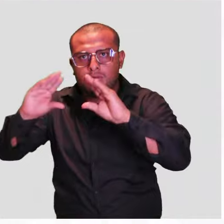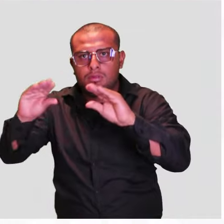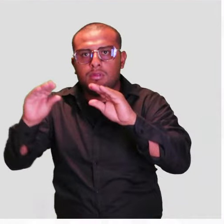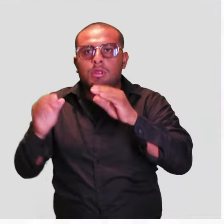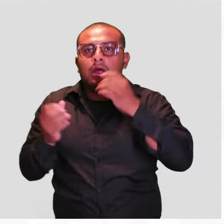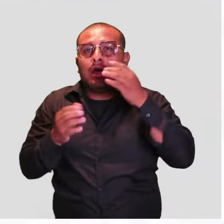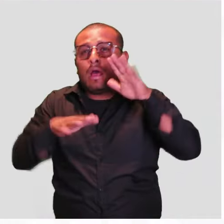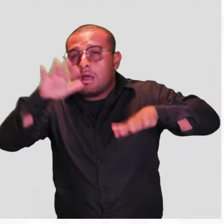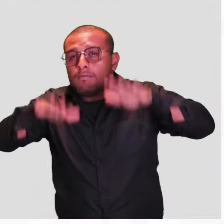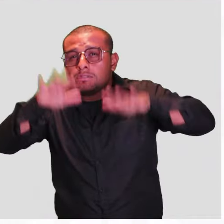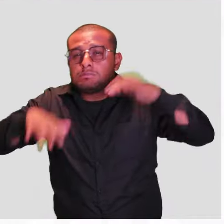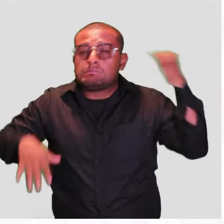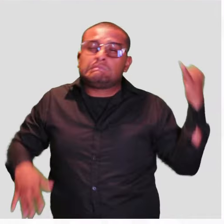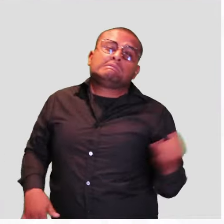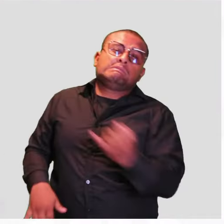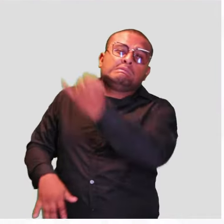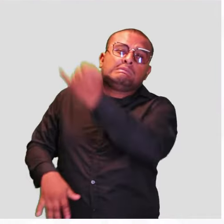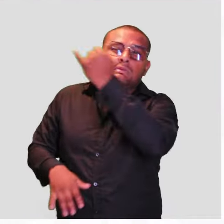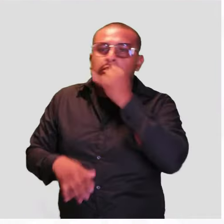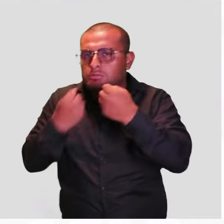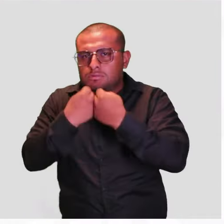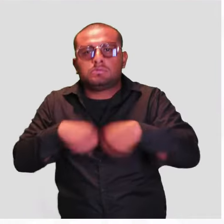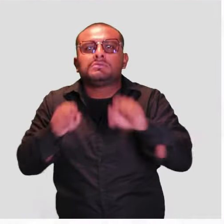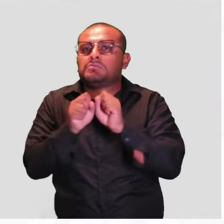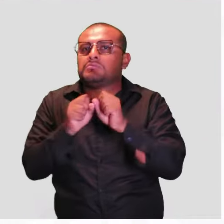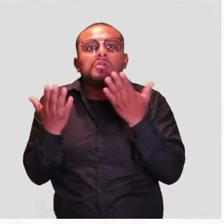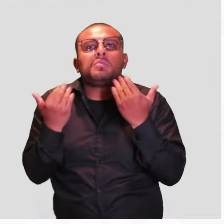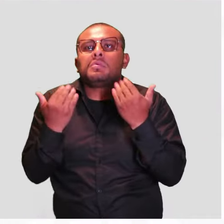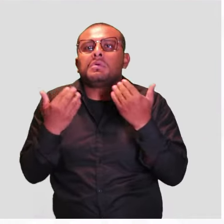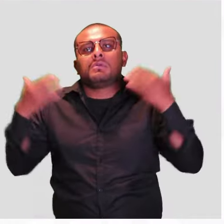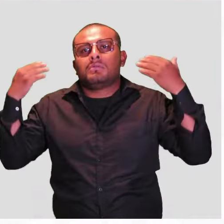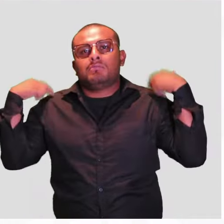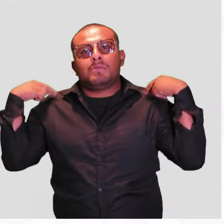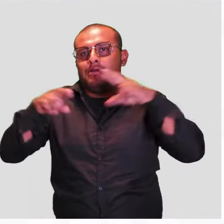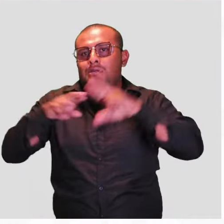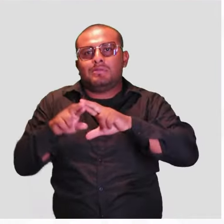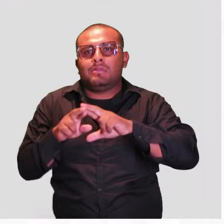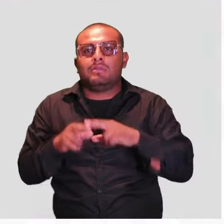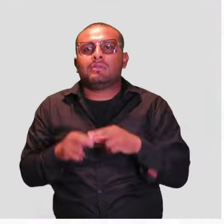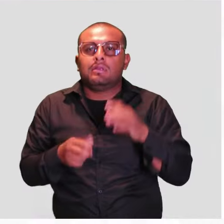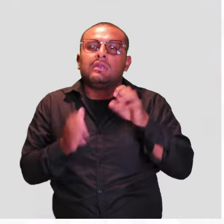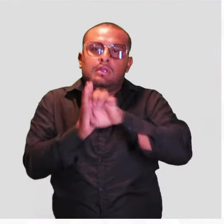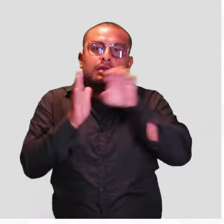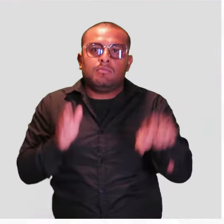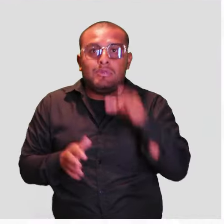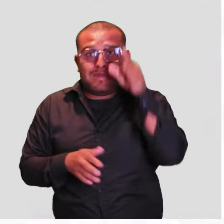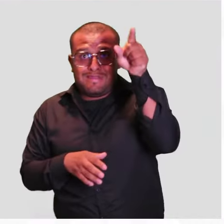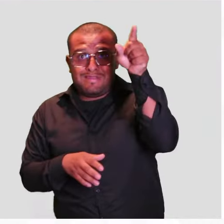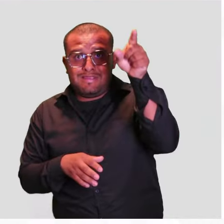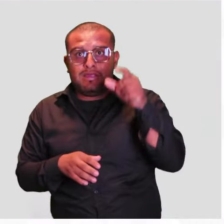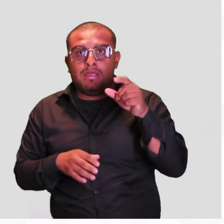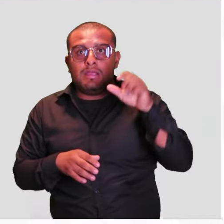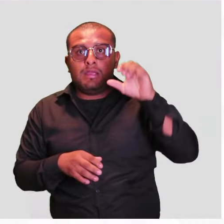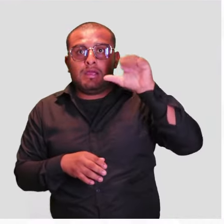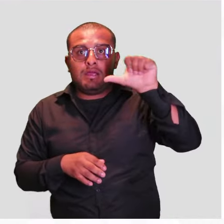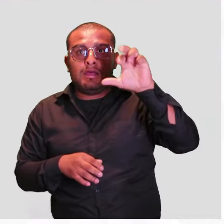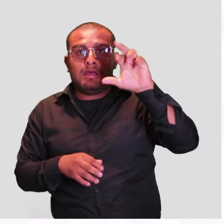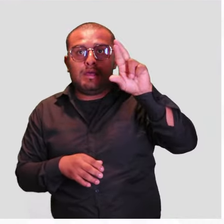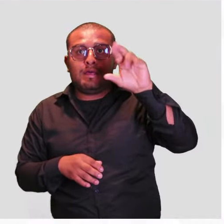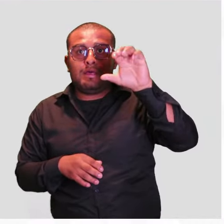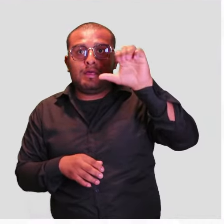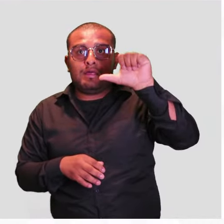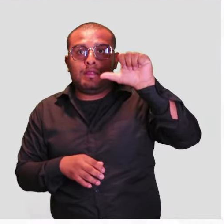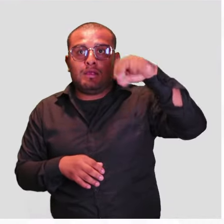tenemos salones, pero no tenemos maestros, como la comunidad de San Miguel Arcángel, que no cuentan con maestros para poder tener ahí su